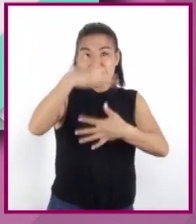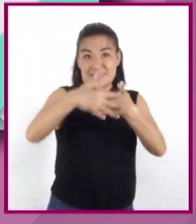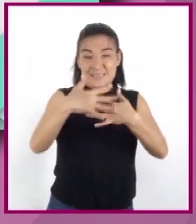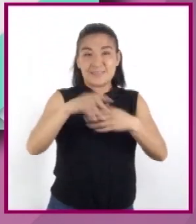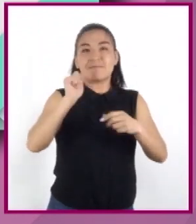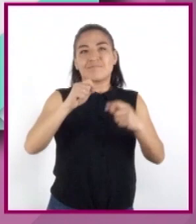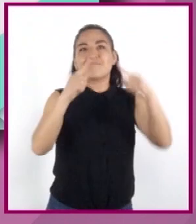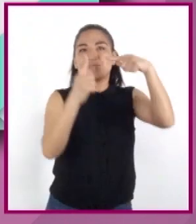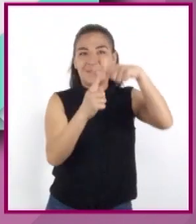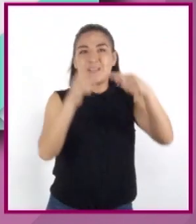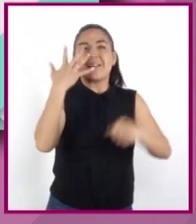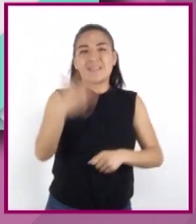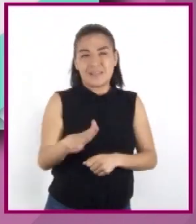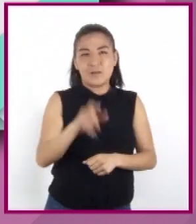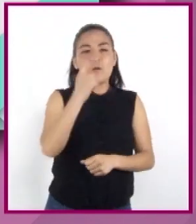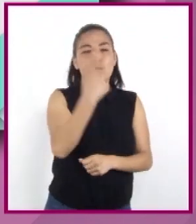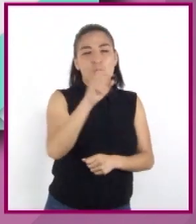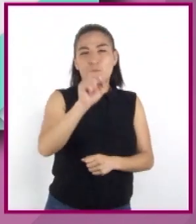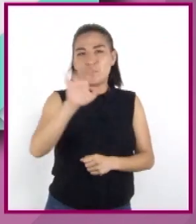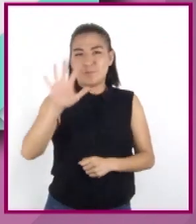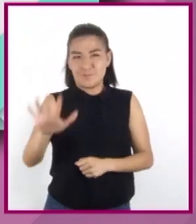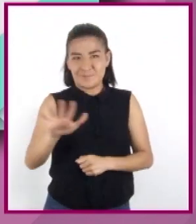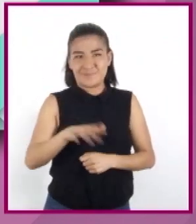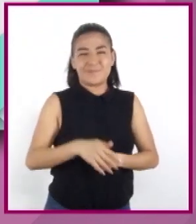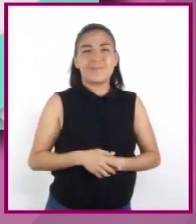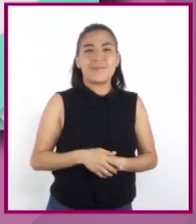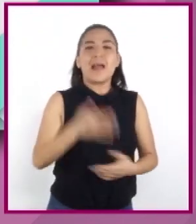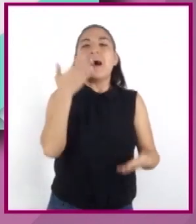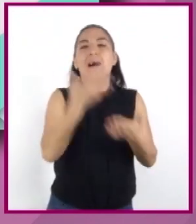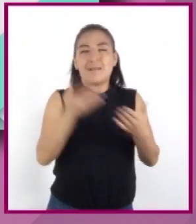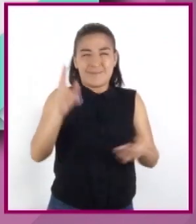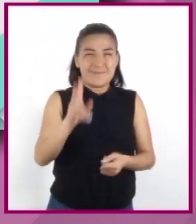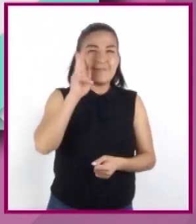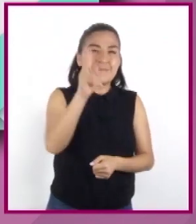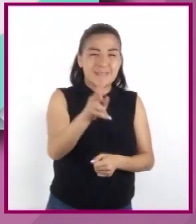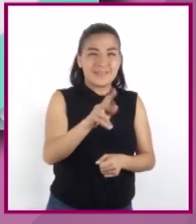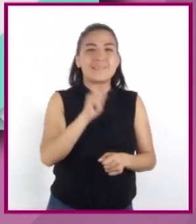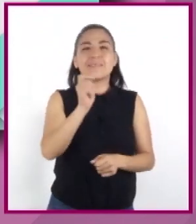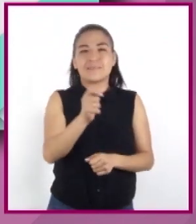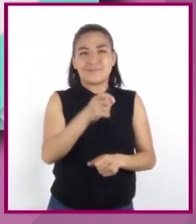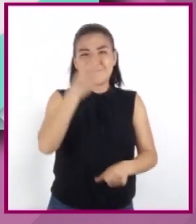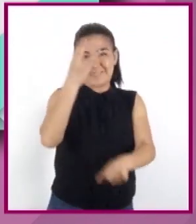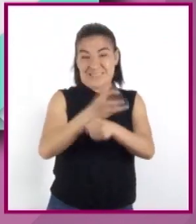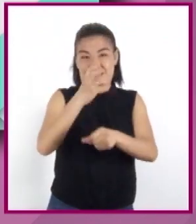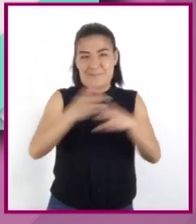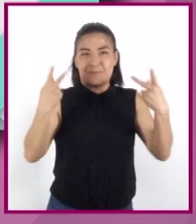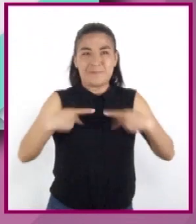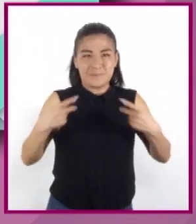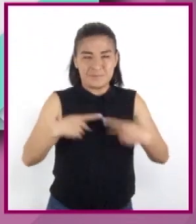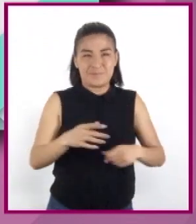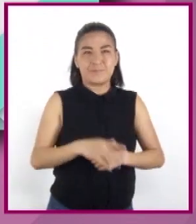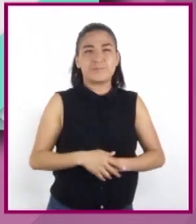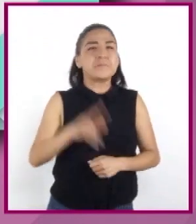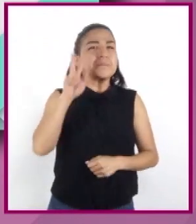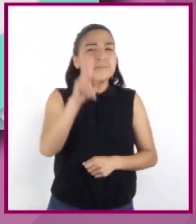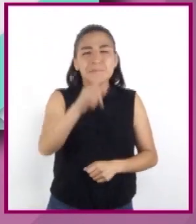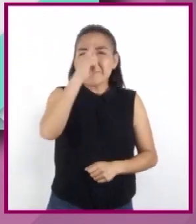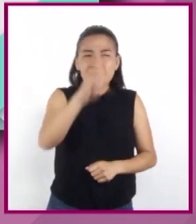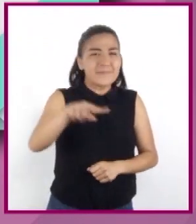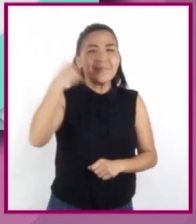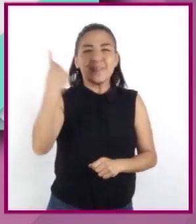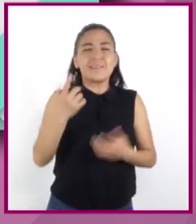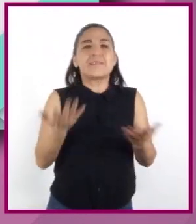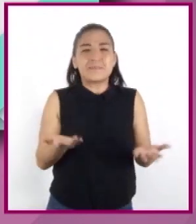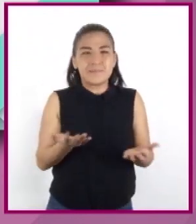10, que es 1.5. Ahora veamos la gráfica de la tercera persona. Observamos muy fácilmente